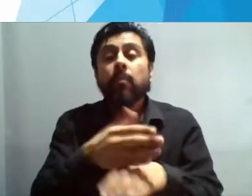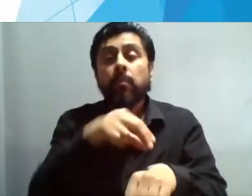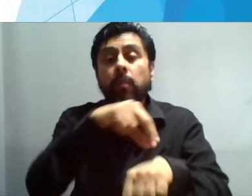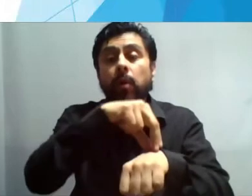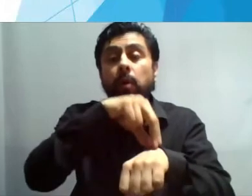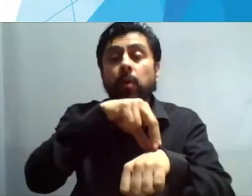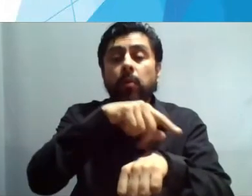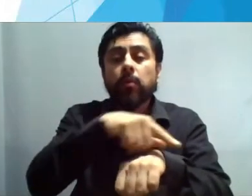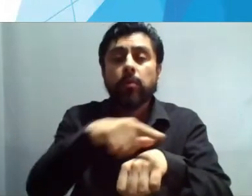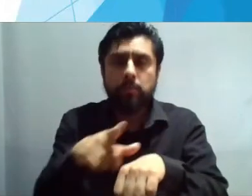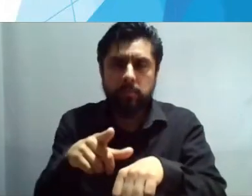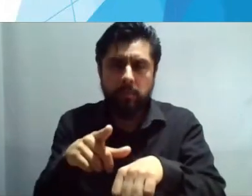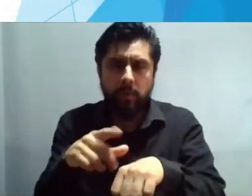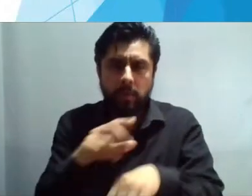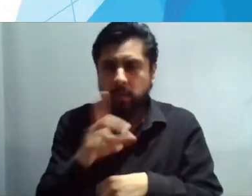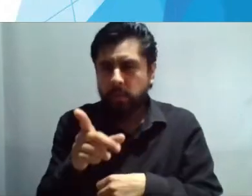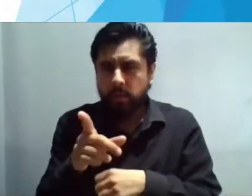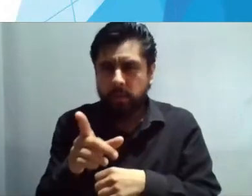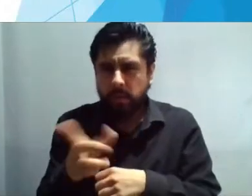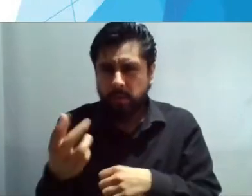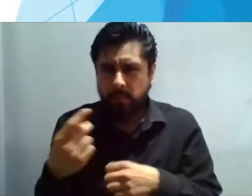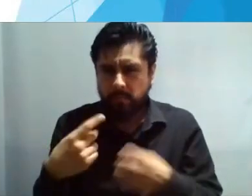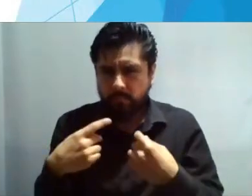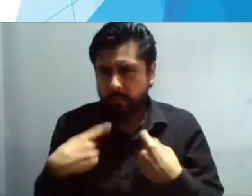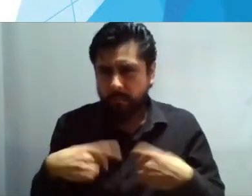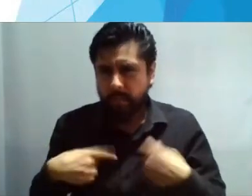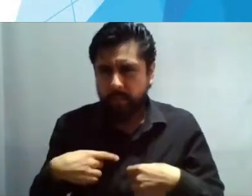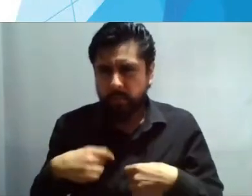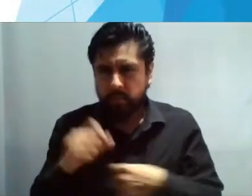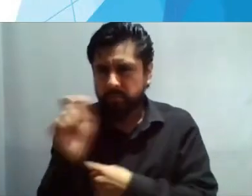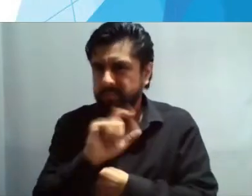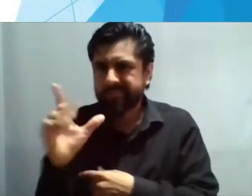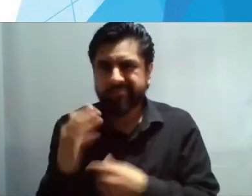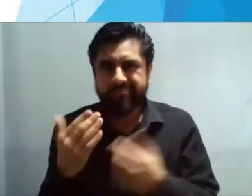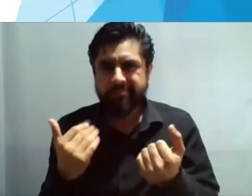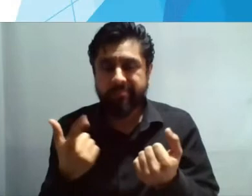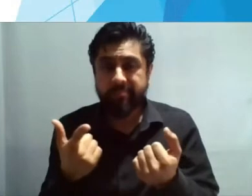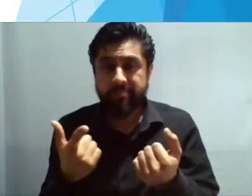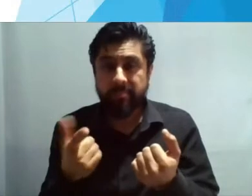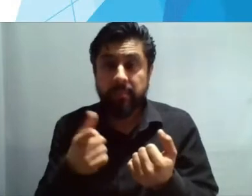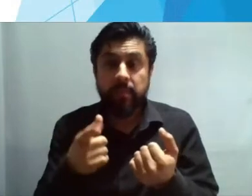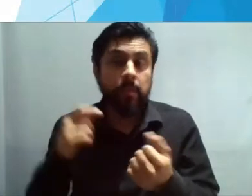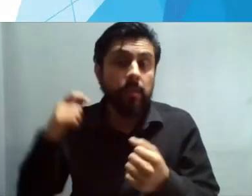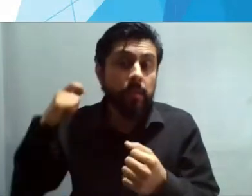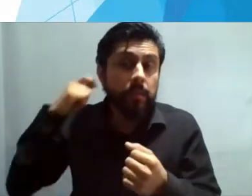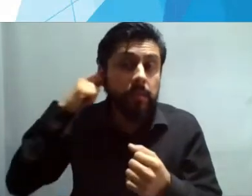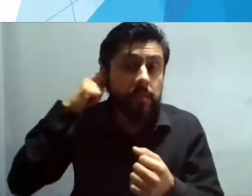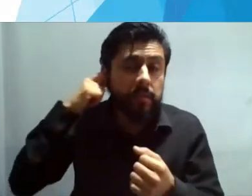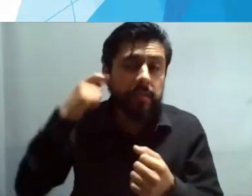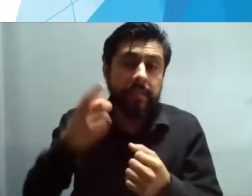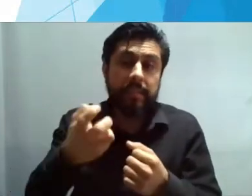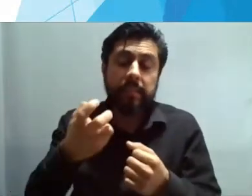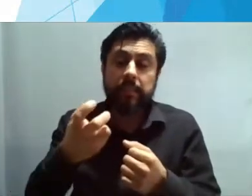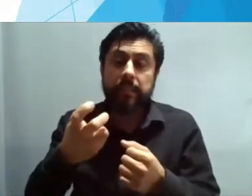un personal que no es especializado, ¿qué puede pasar? Ok, primero que el tímpano se perfore, pero ¿qué podría ser mucho más